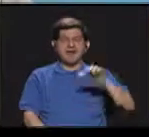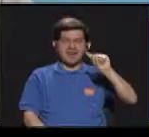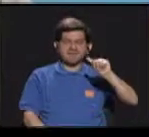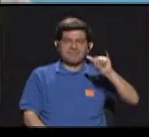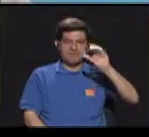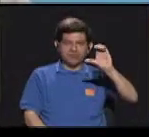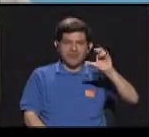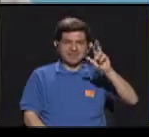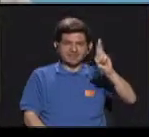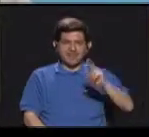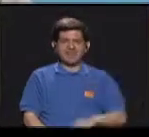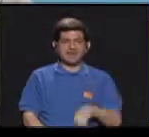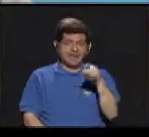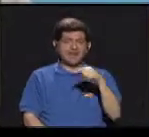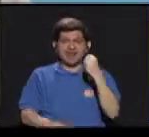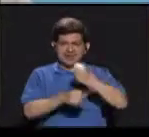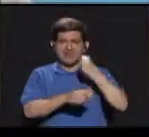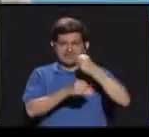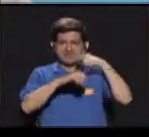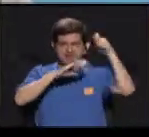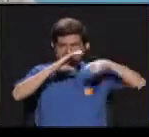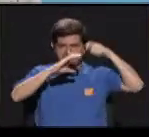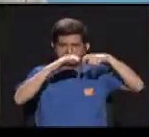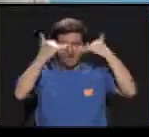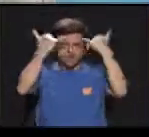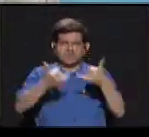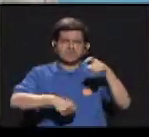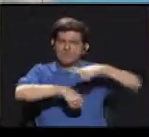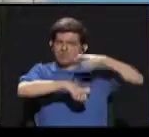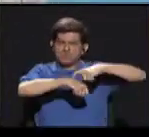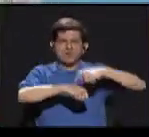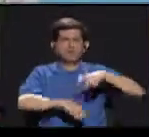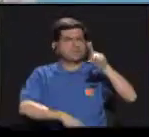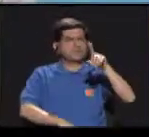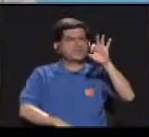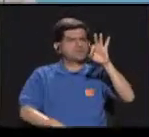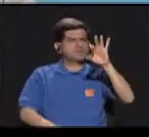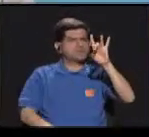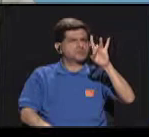Alfredo Catania en la versión, digamos, cinematográfica. Así es. Ya a esas alturas,